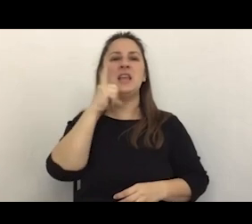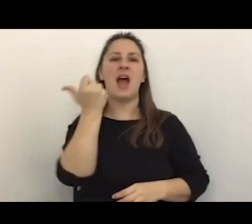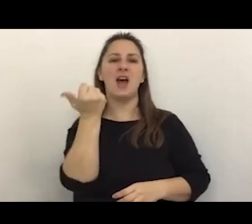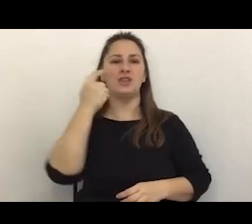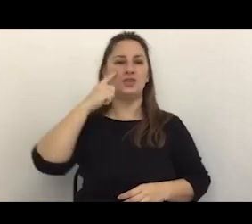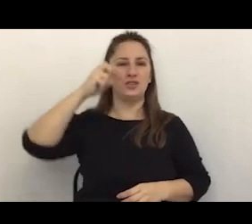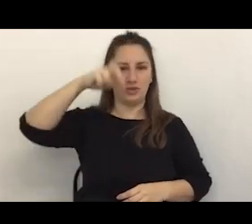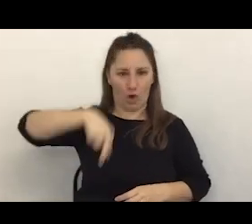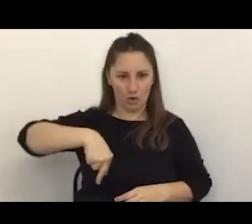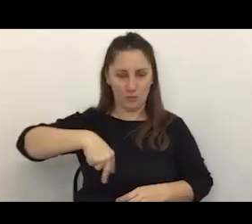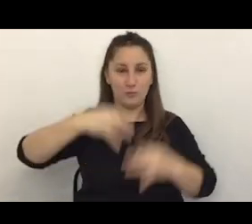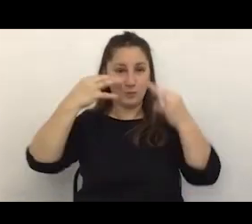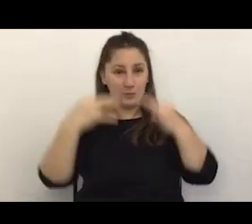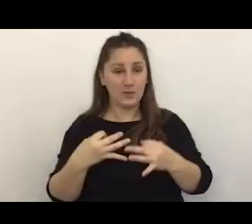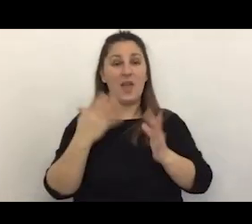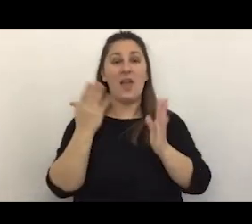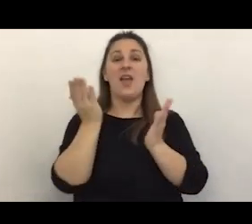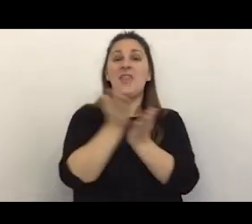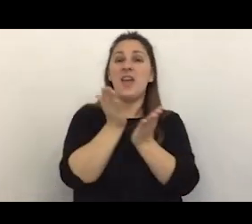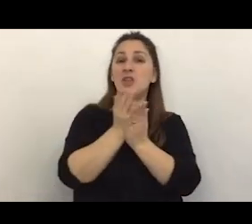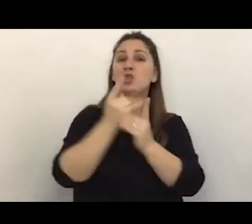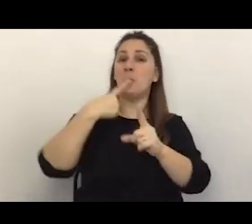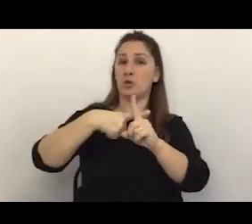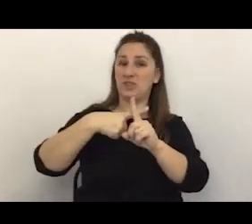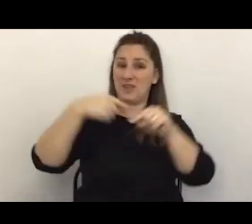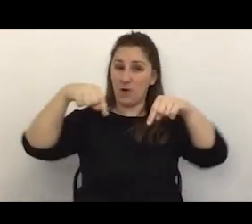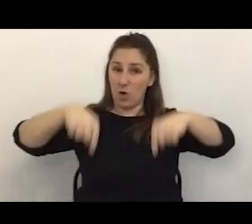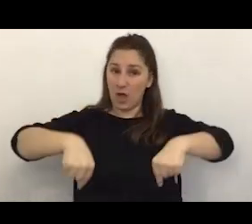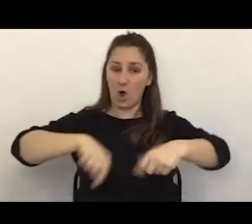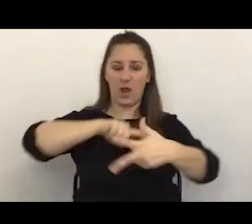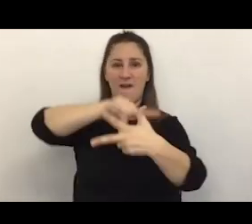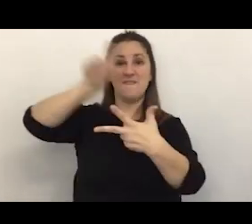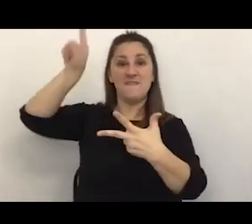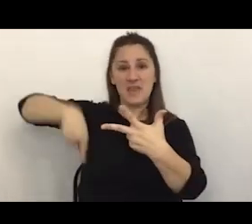tiene en nuestro derecho positivo vigente 3 fuentes.